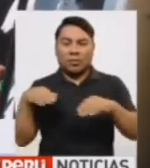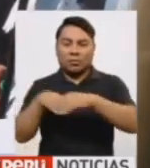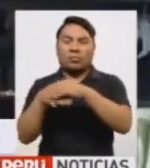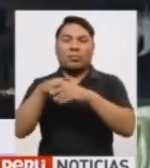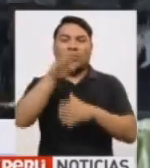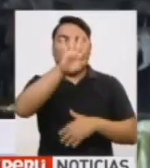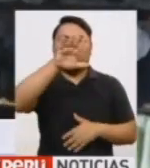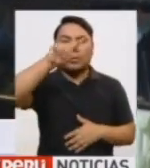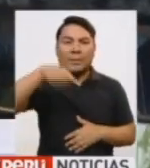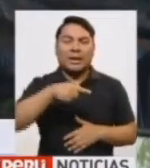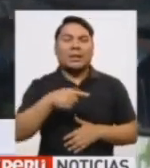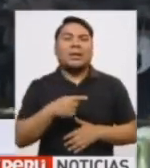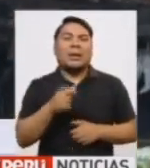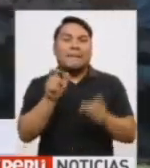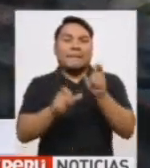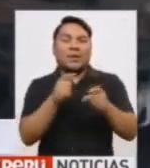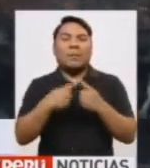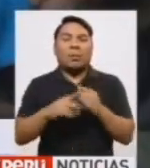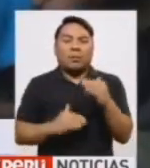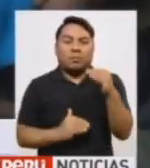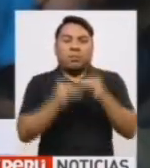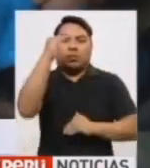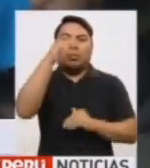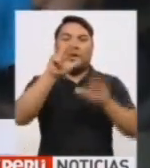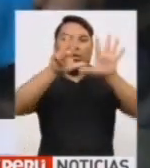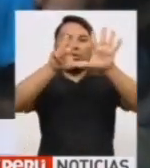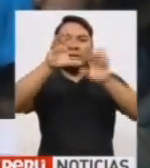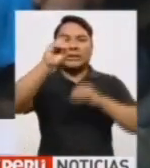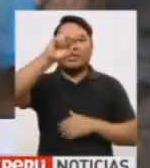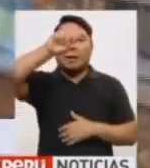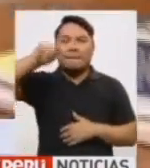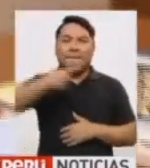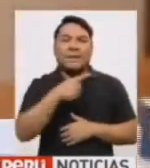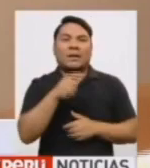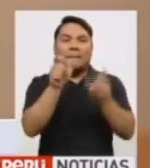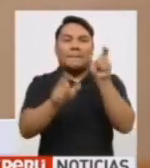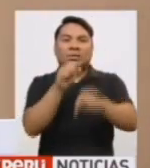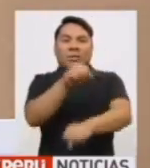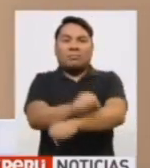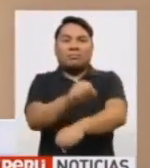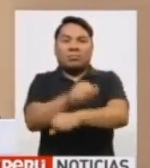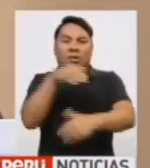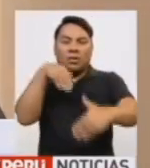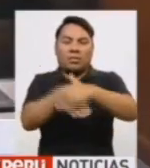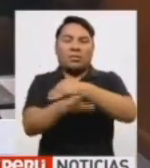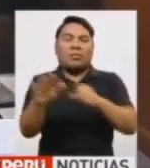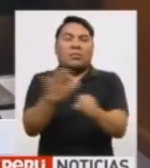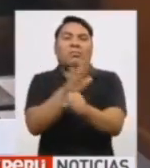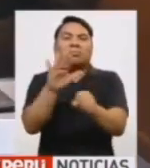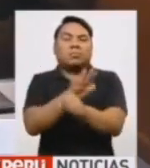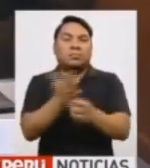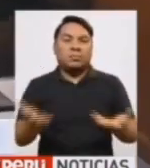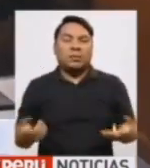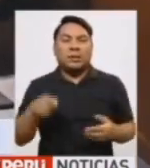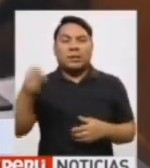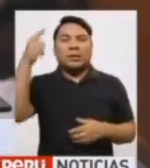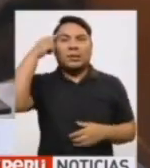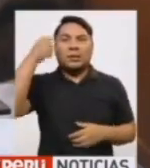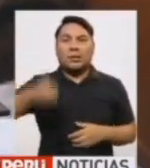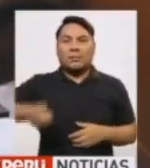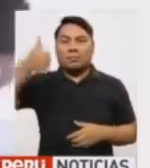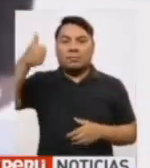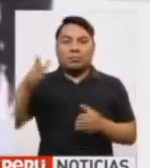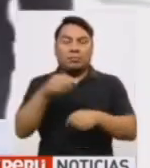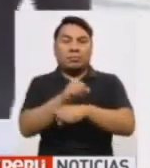45.000 internos, pero realmente albergan a más de 80.000. Para el abogado penalista Luis Lamas Puccio y el especialista en ejecución penal Germán